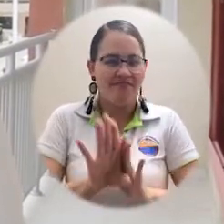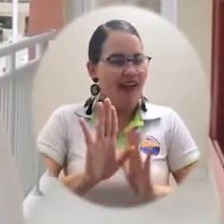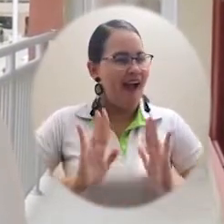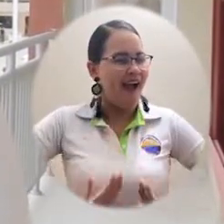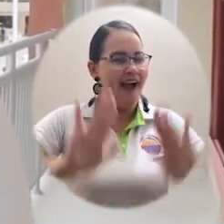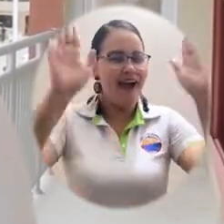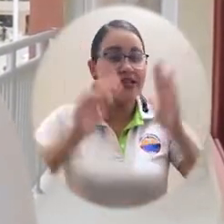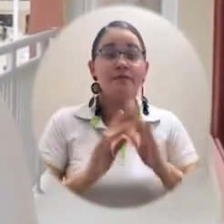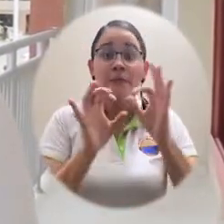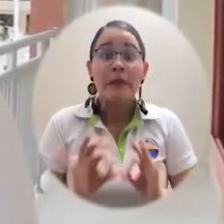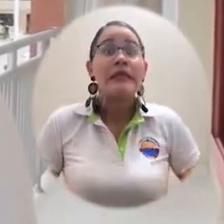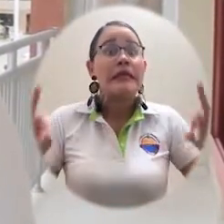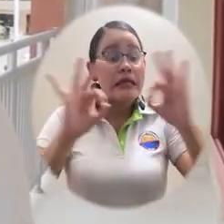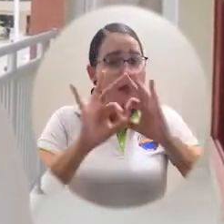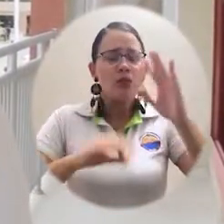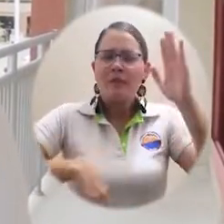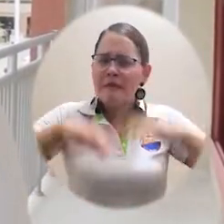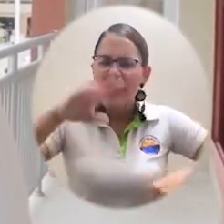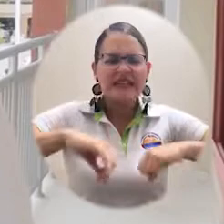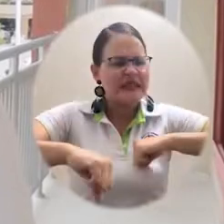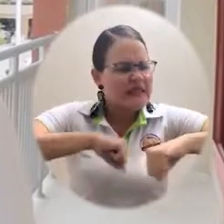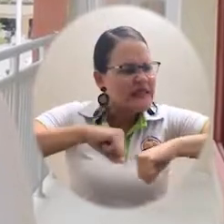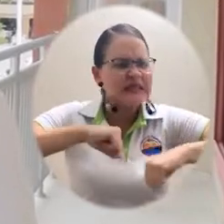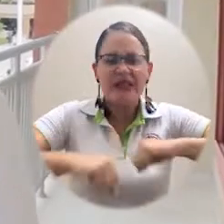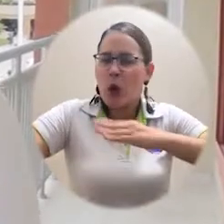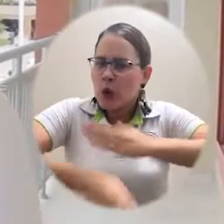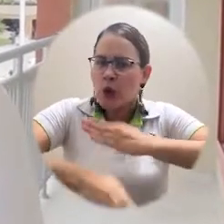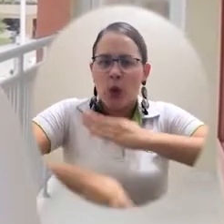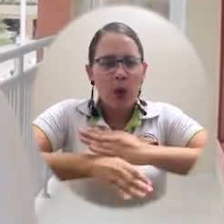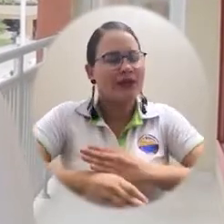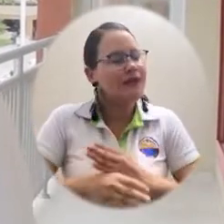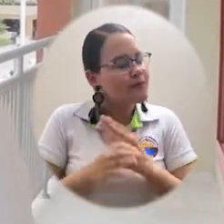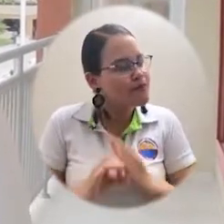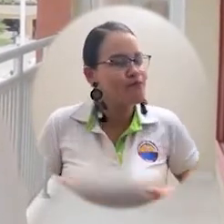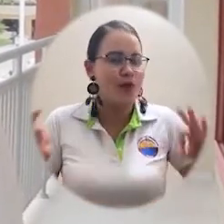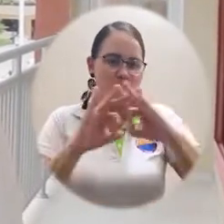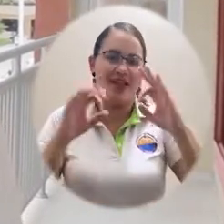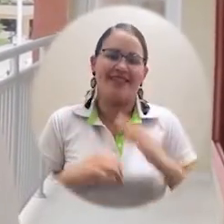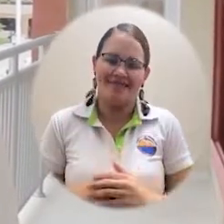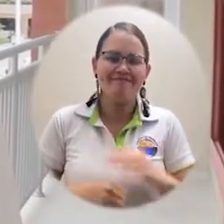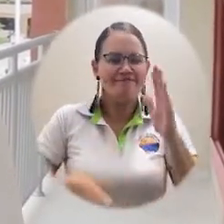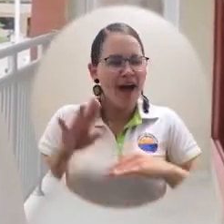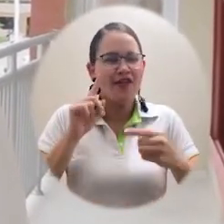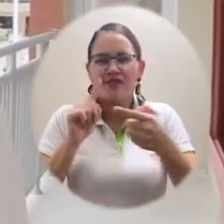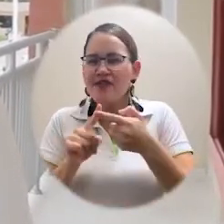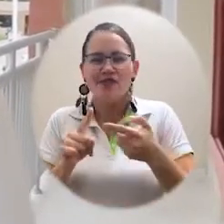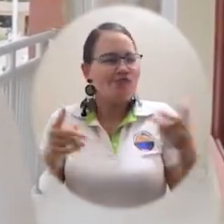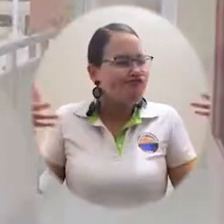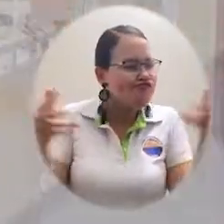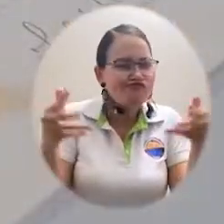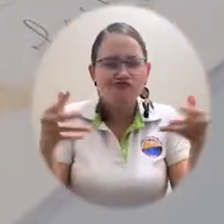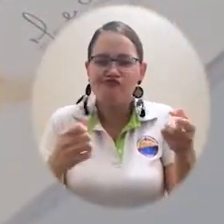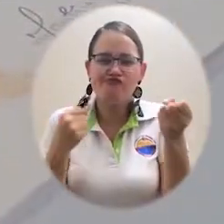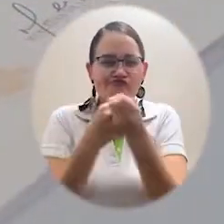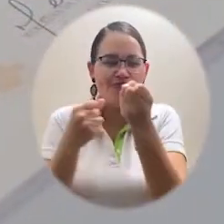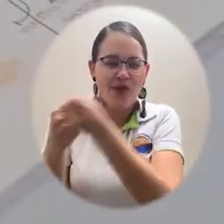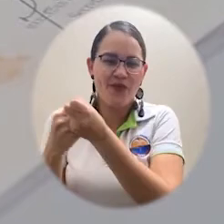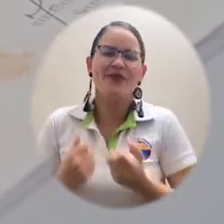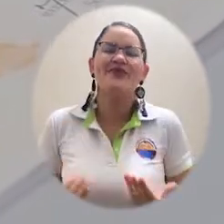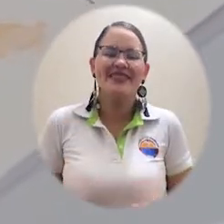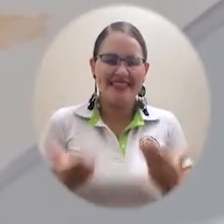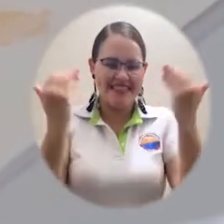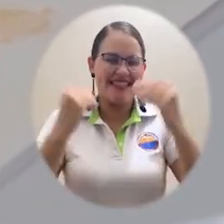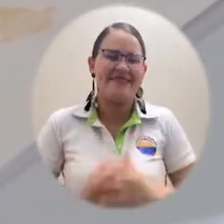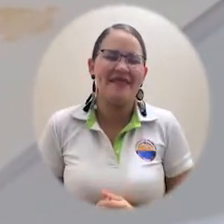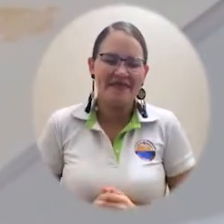tenemos que enfocarnos en lo que ya tenemos material suficiente para seguir avanzando y ya tenemos el reglamento para apoyarlos en su